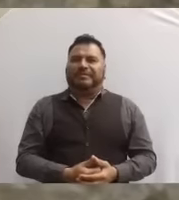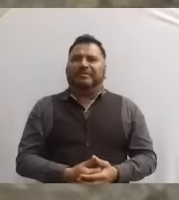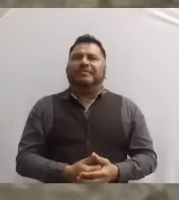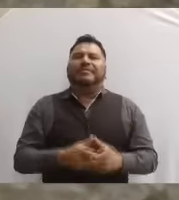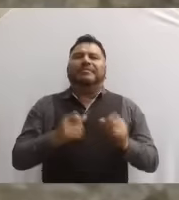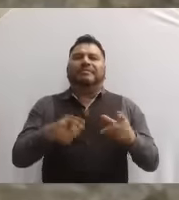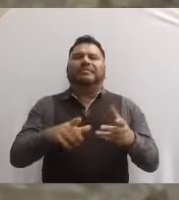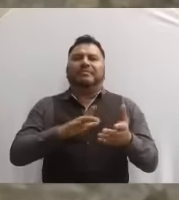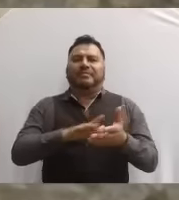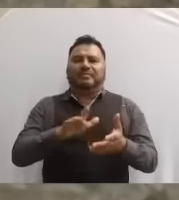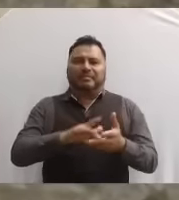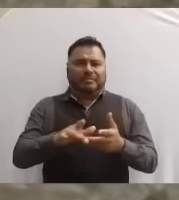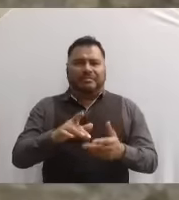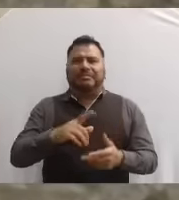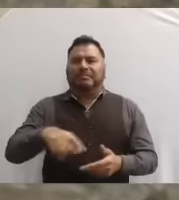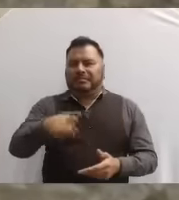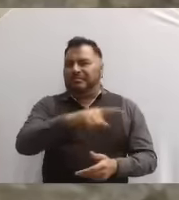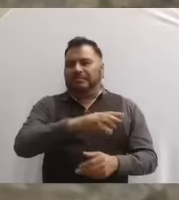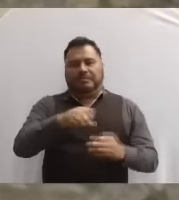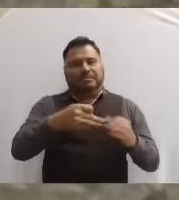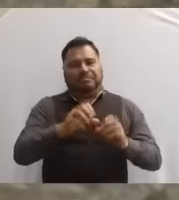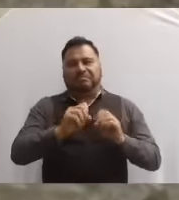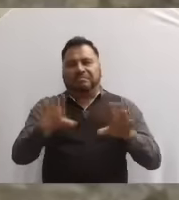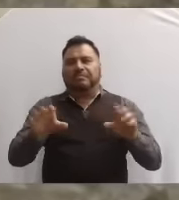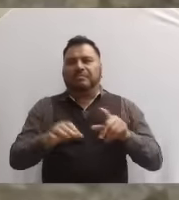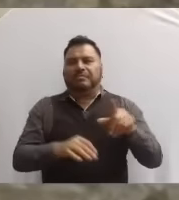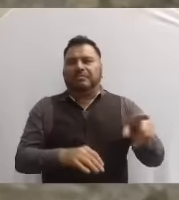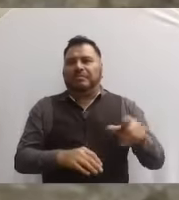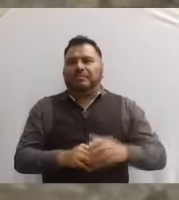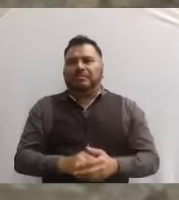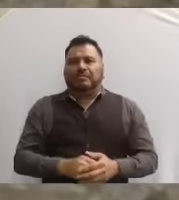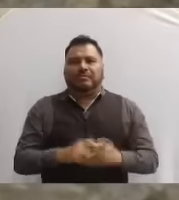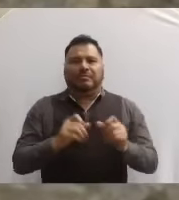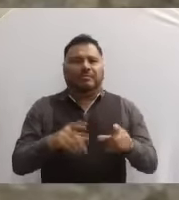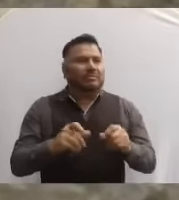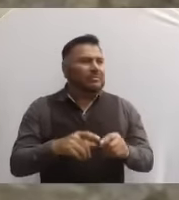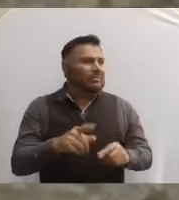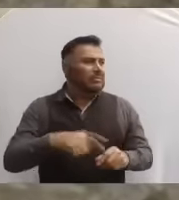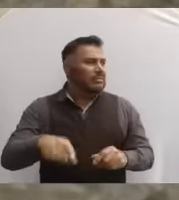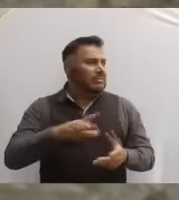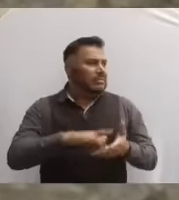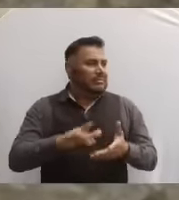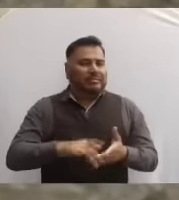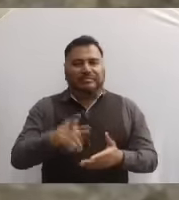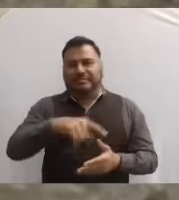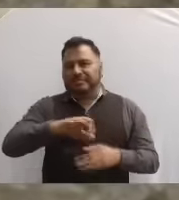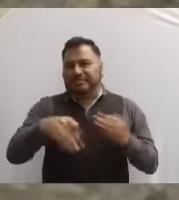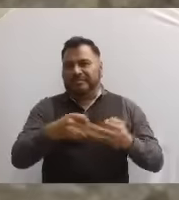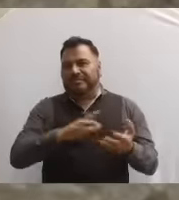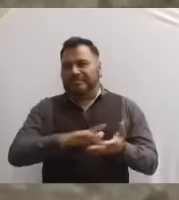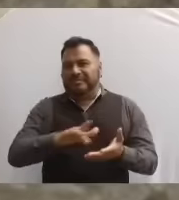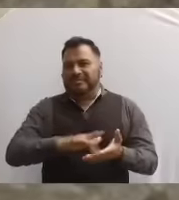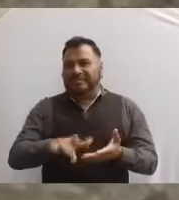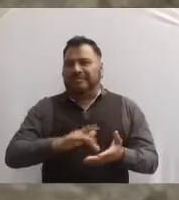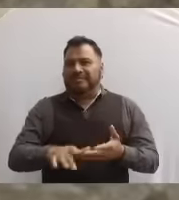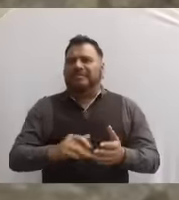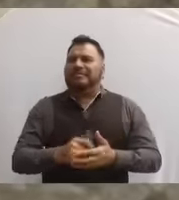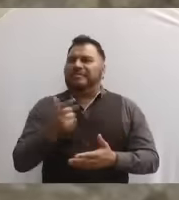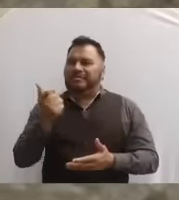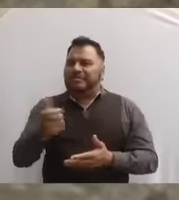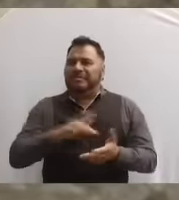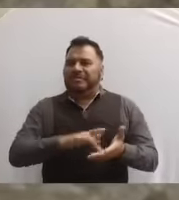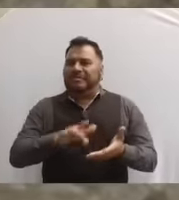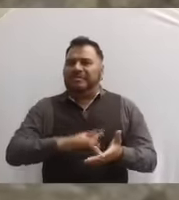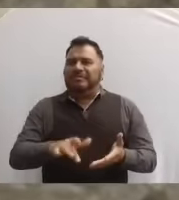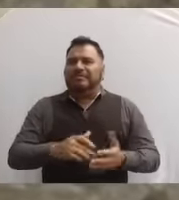también vamos a apoyar a la pesca, por supuesto. No solamente conservar bien pesca, sino que vamos a apoyar con financiamiento y